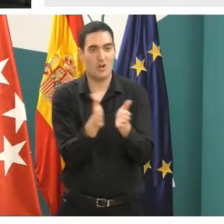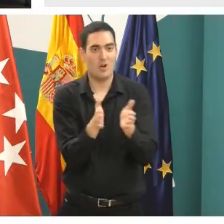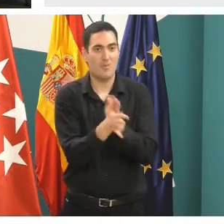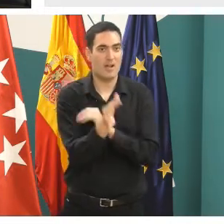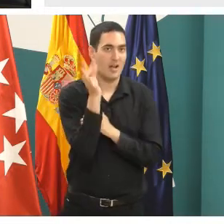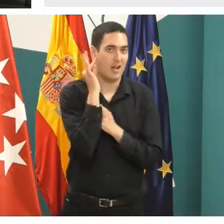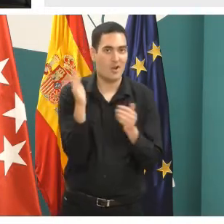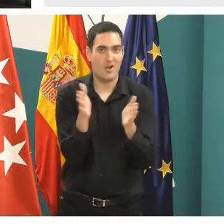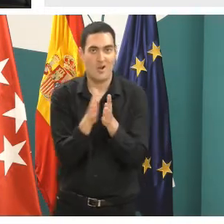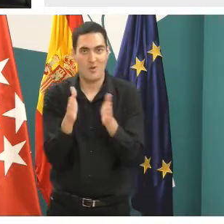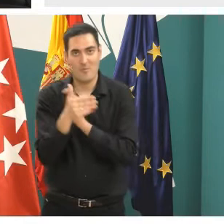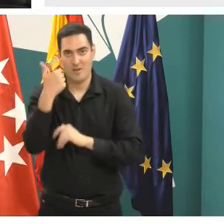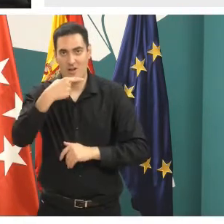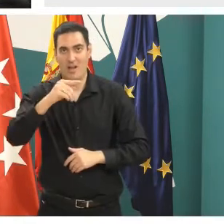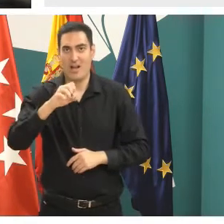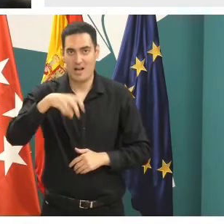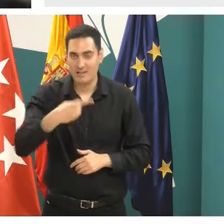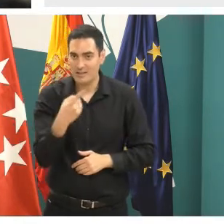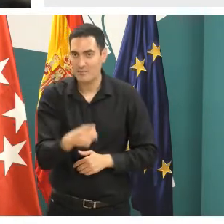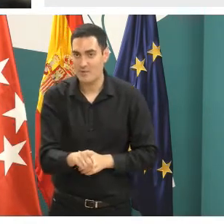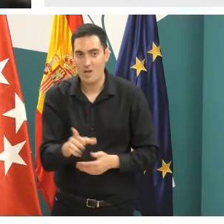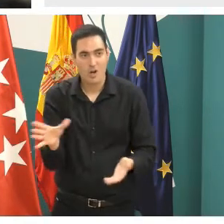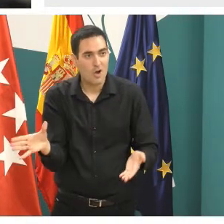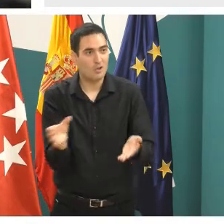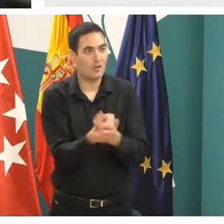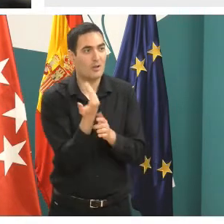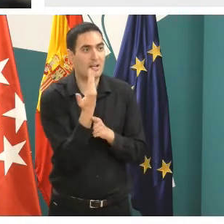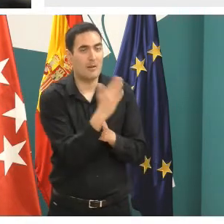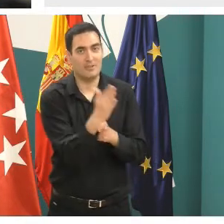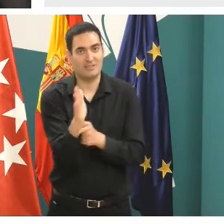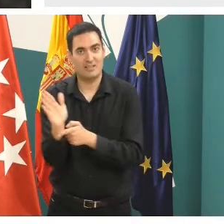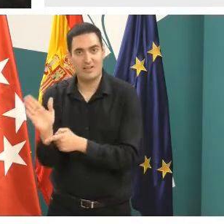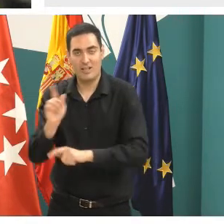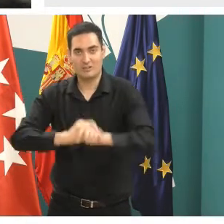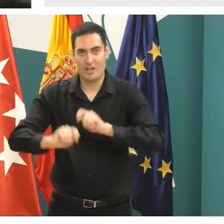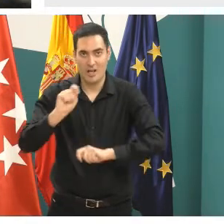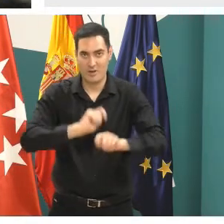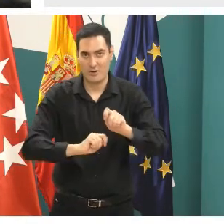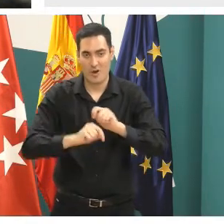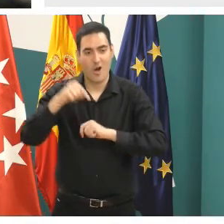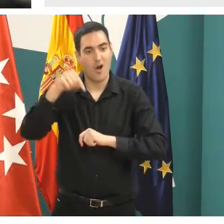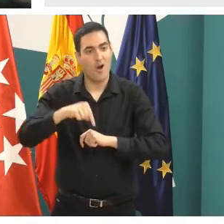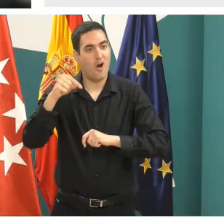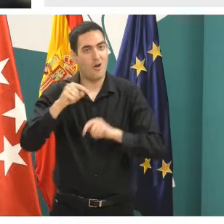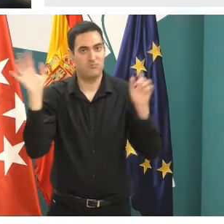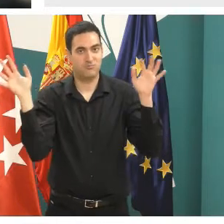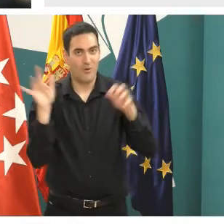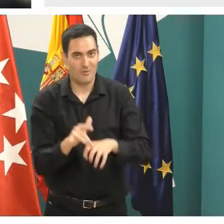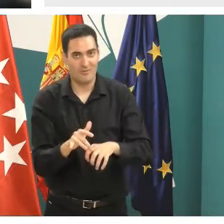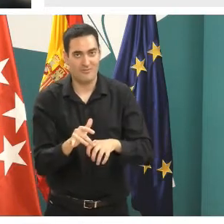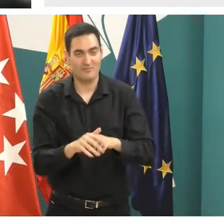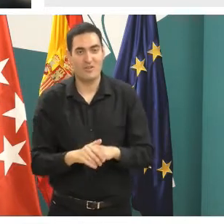del GEN y, por supuesto, a todos los representantes de asociaciones que están hoy aquí, tanto de